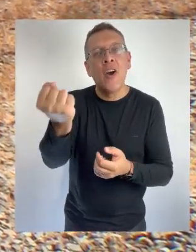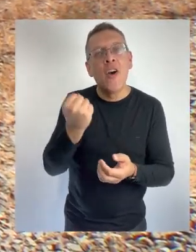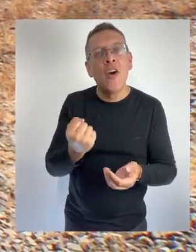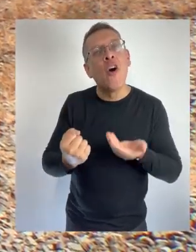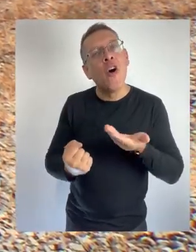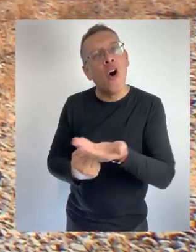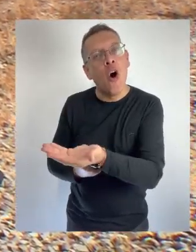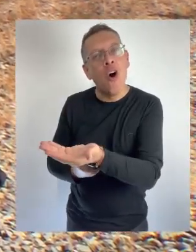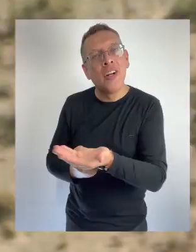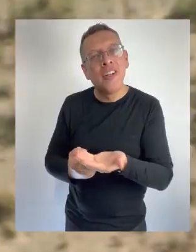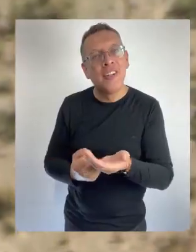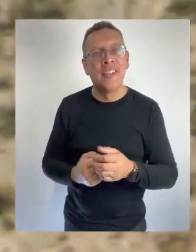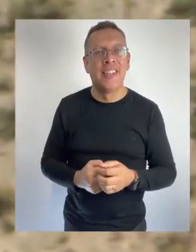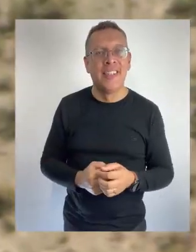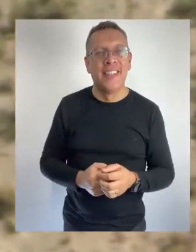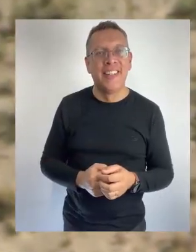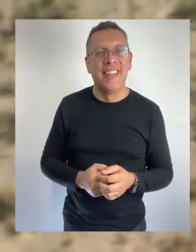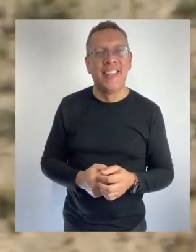un horno. Francés, como un horno.